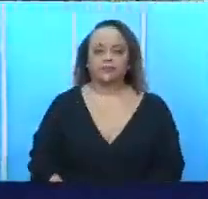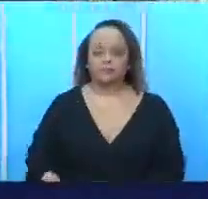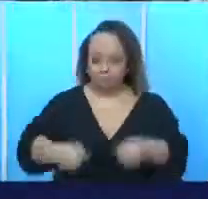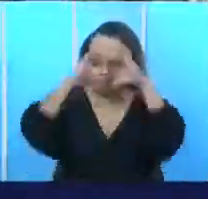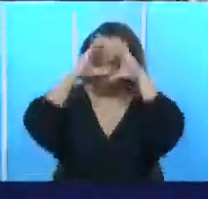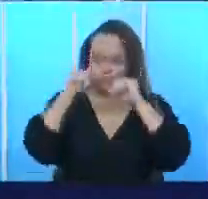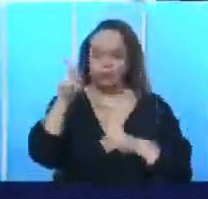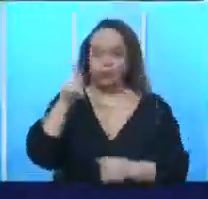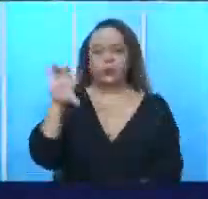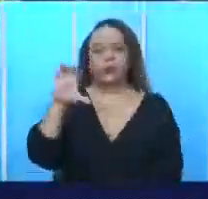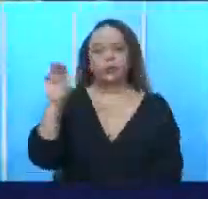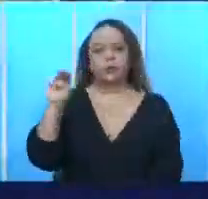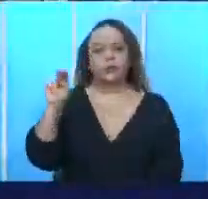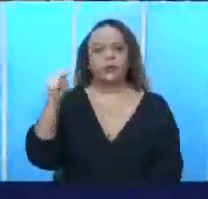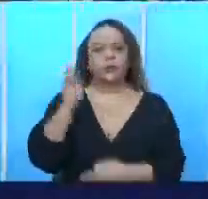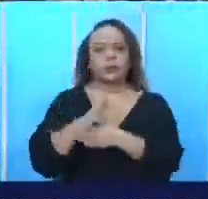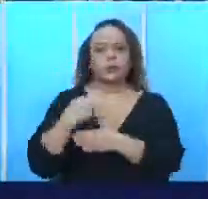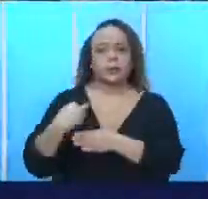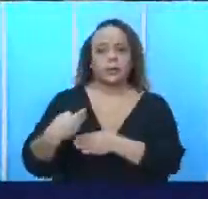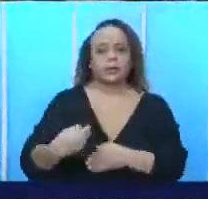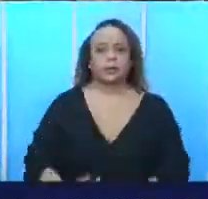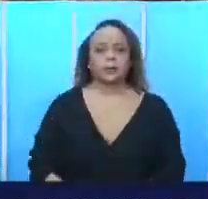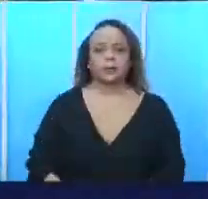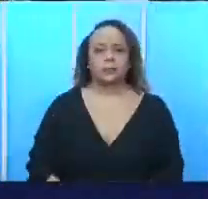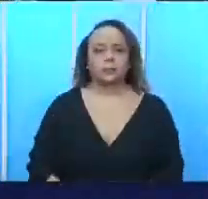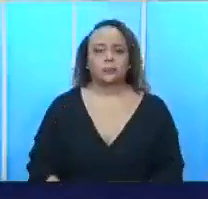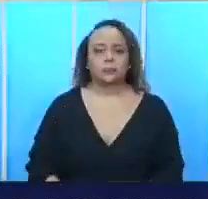Informó Paulo Contreras Méndez, Noticias Telediario.